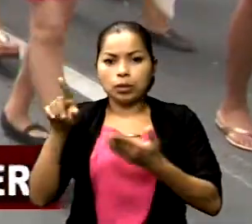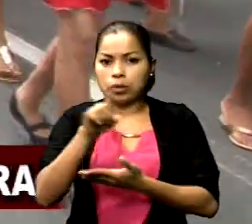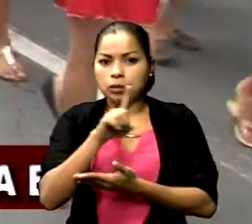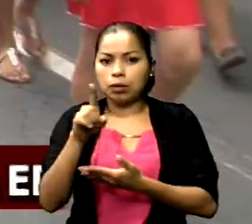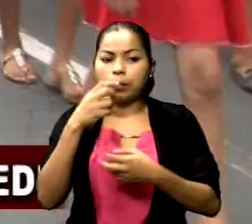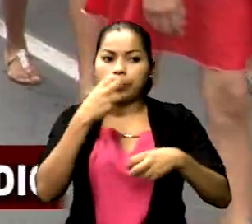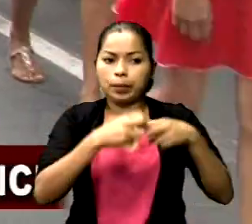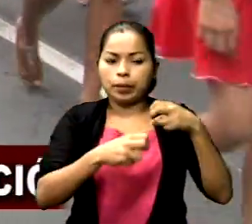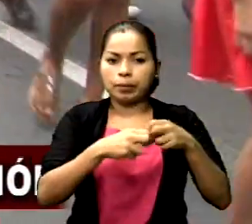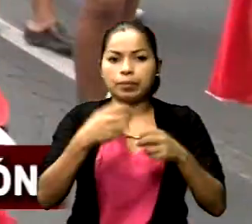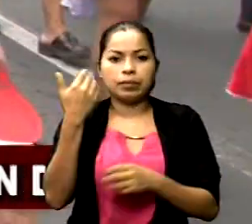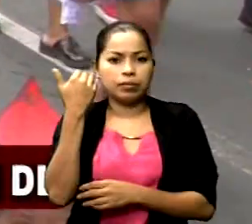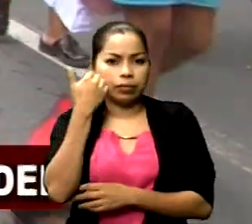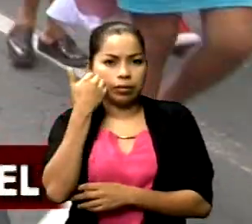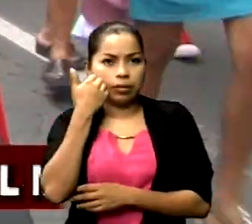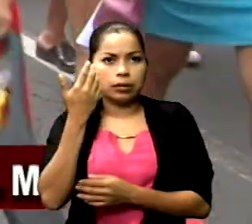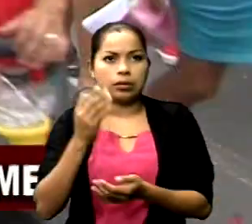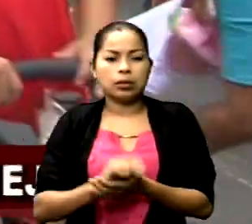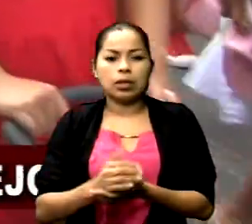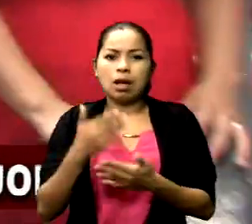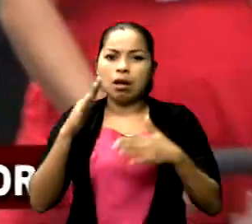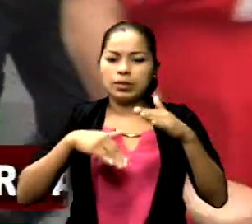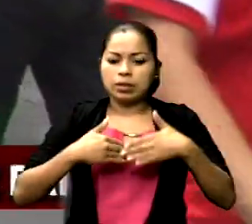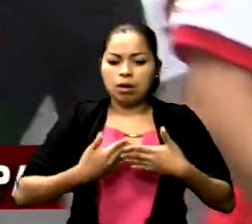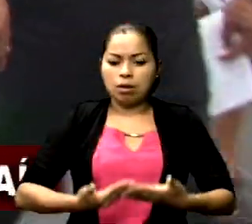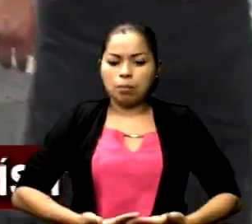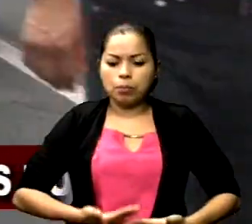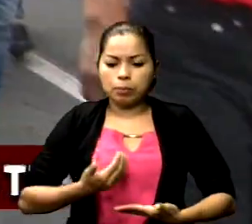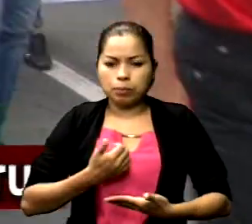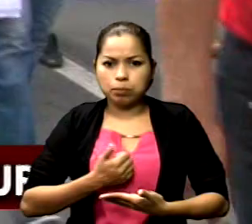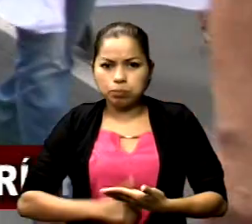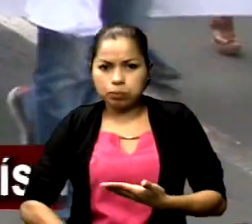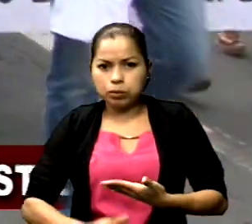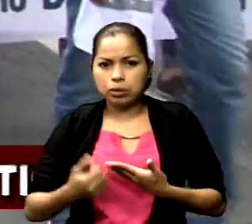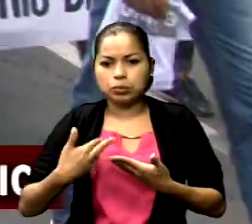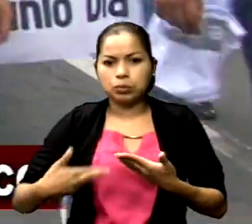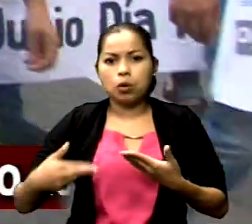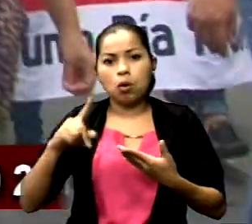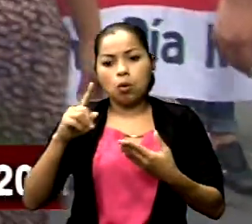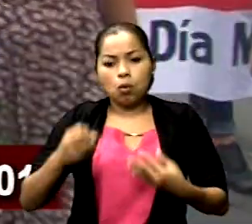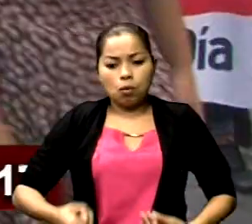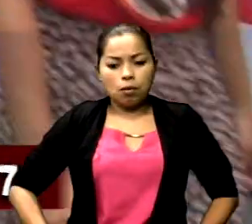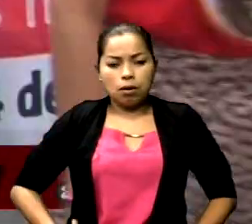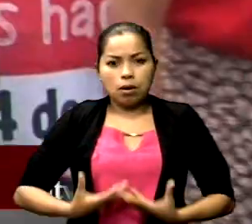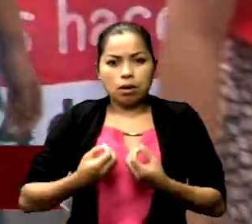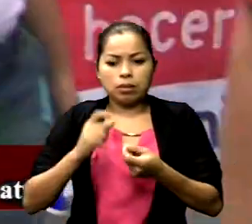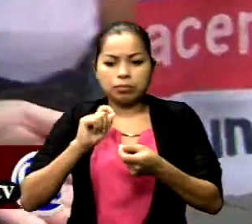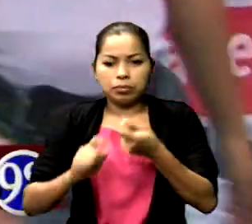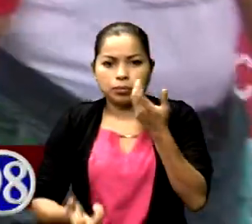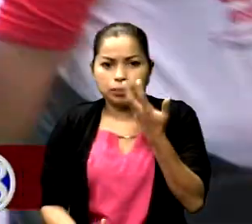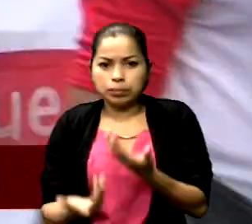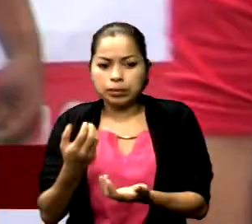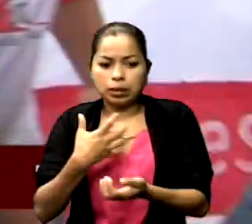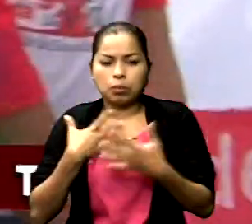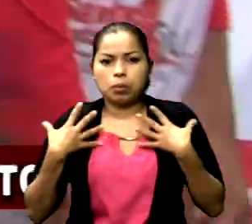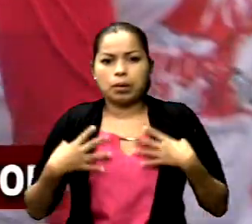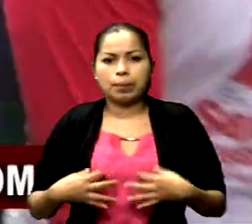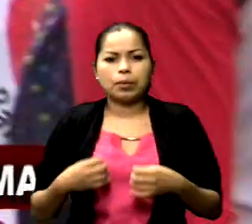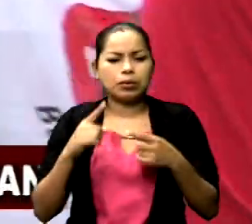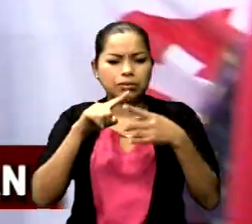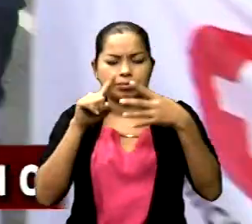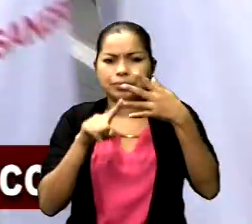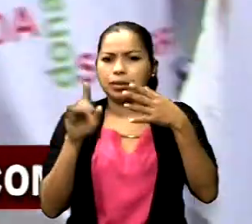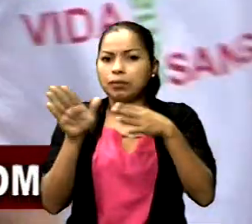tienen problemas de salud, partos complicados, problemas de cáncer, quemados, hemorragias de cualquier índole.